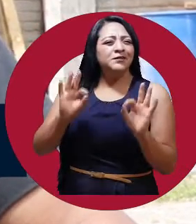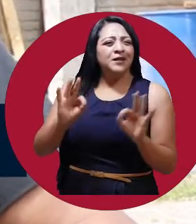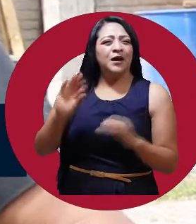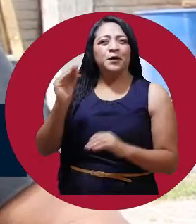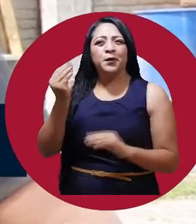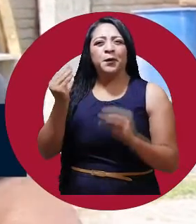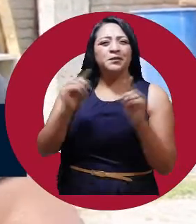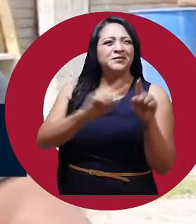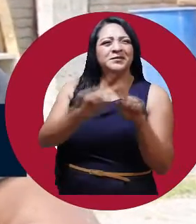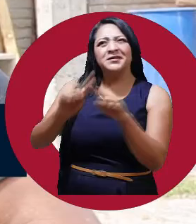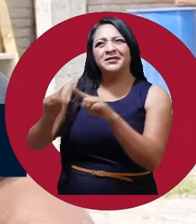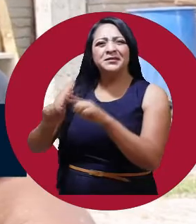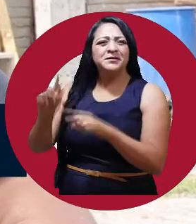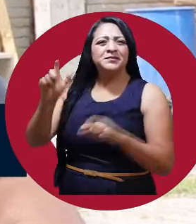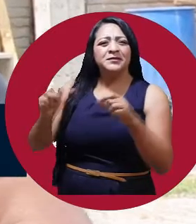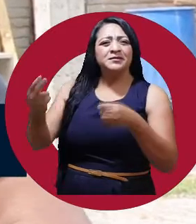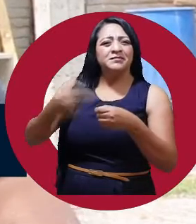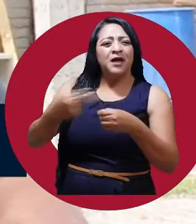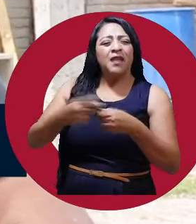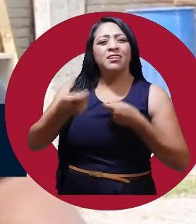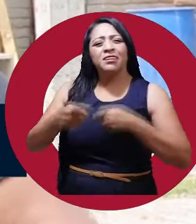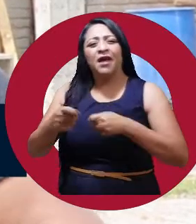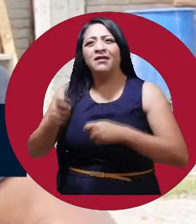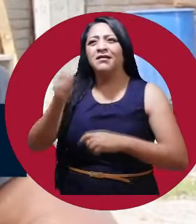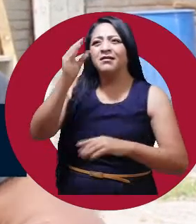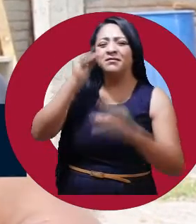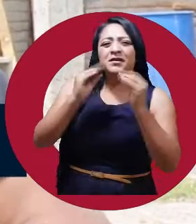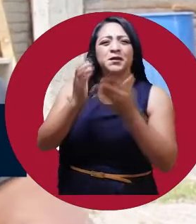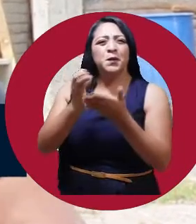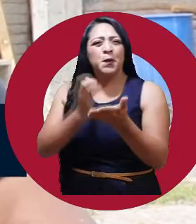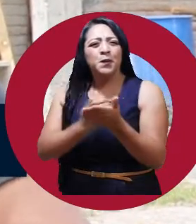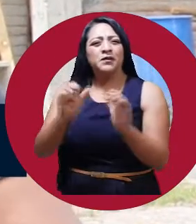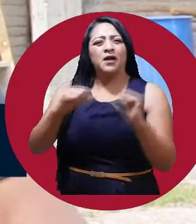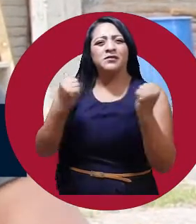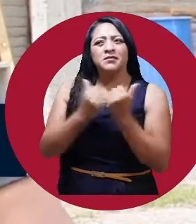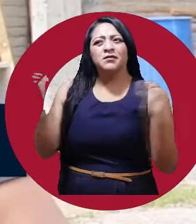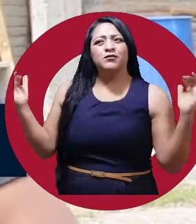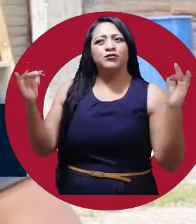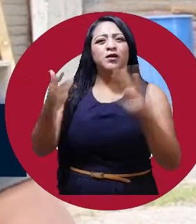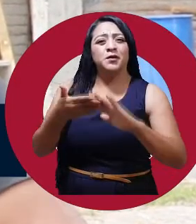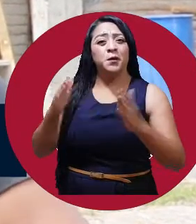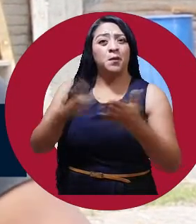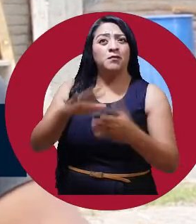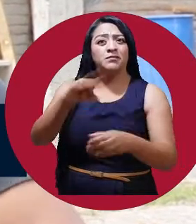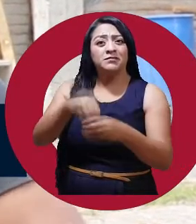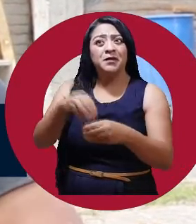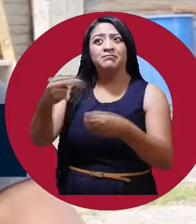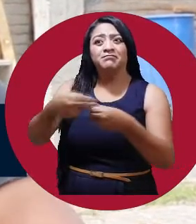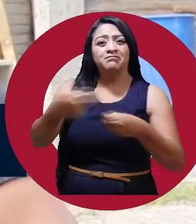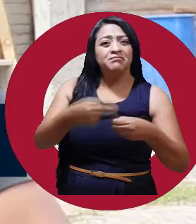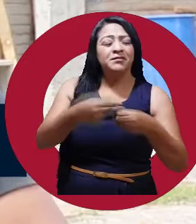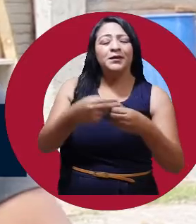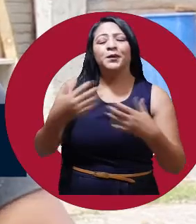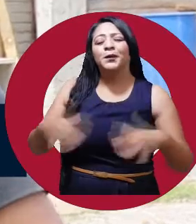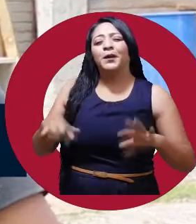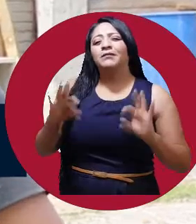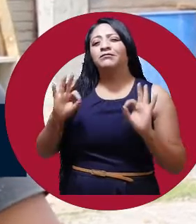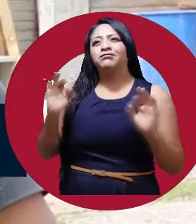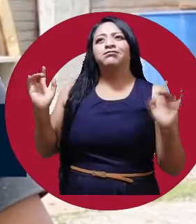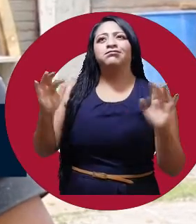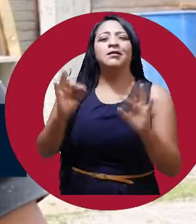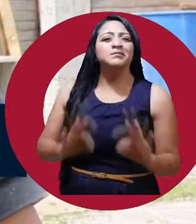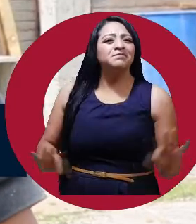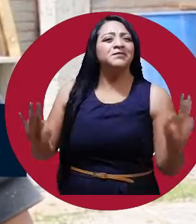joven gonapa, taller gonapa, asamblea de la comunidad de Conapayata, caipi bastante ministerio